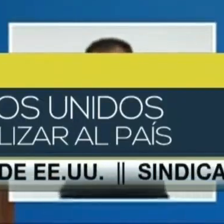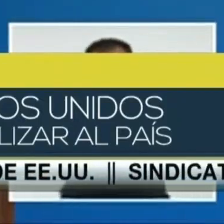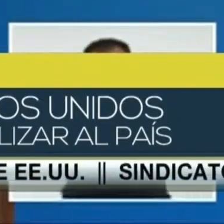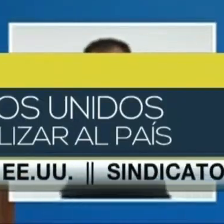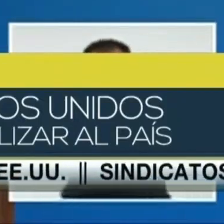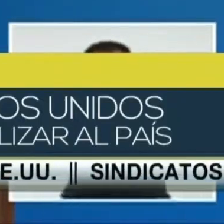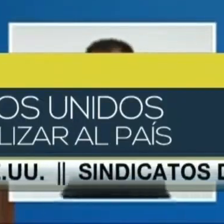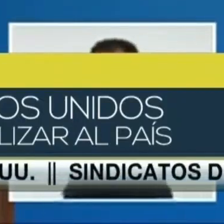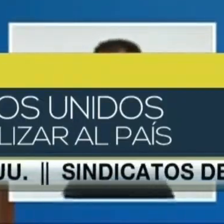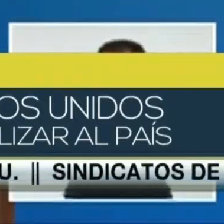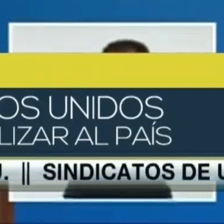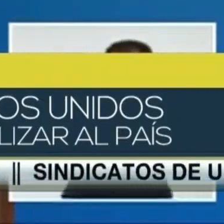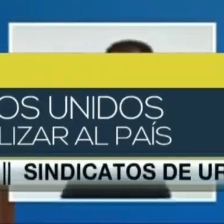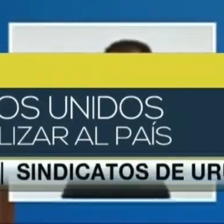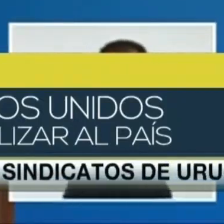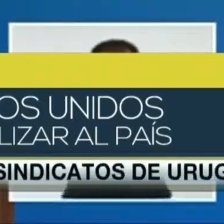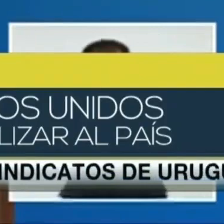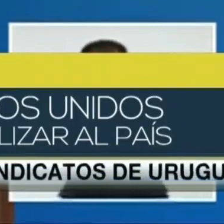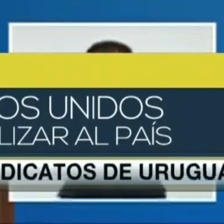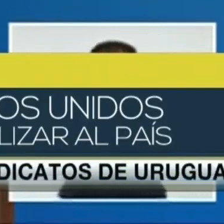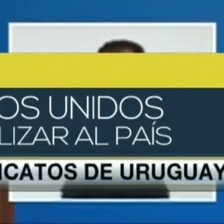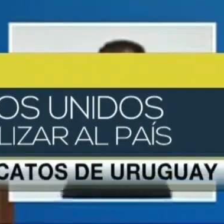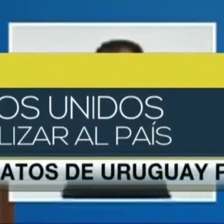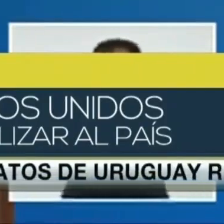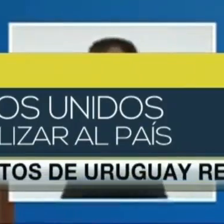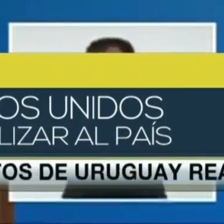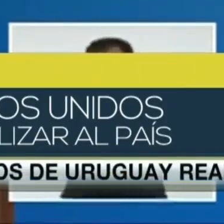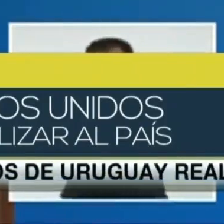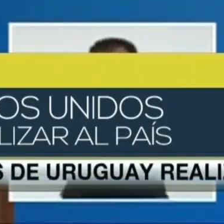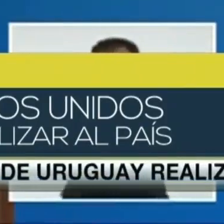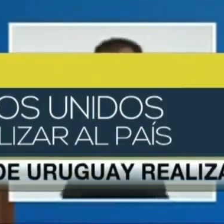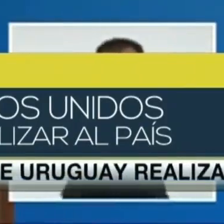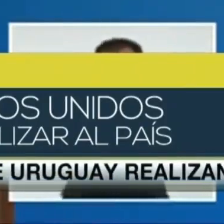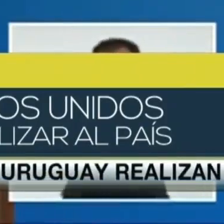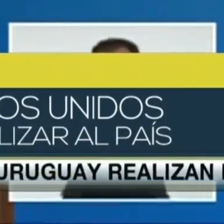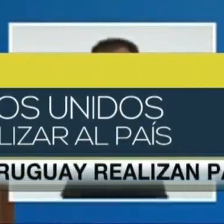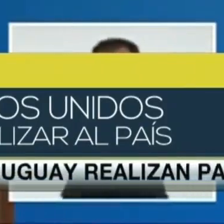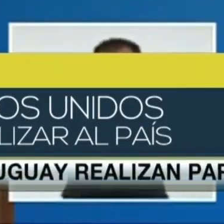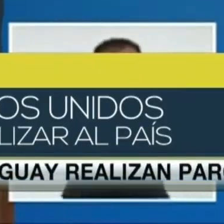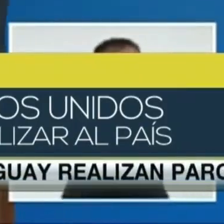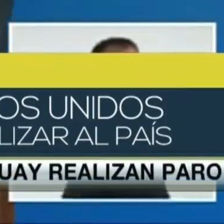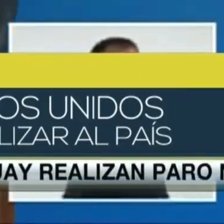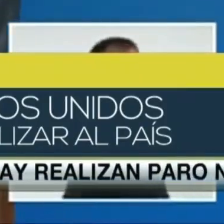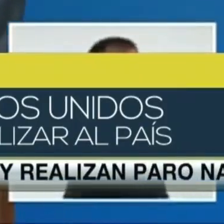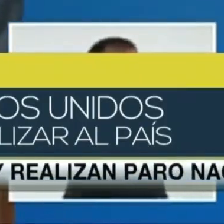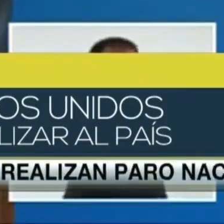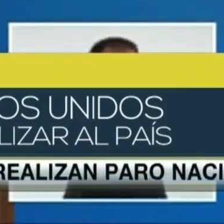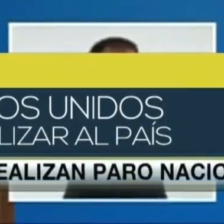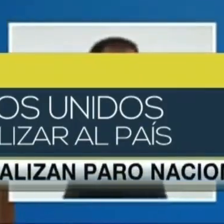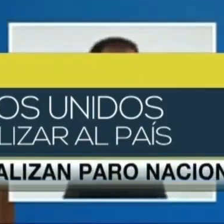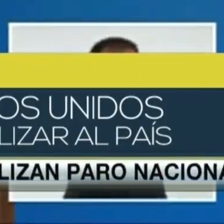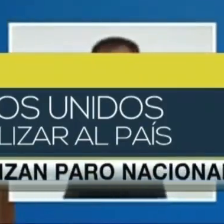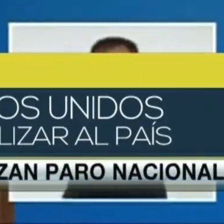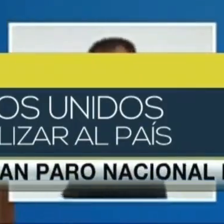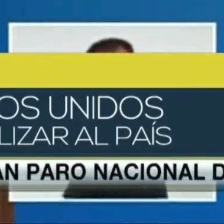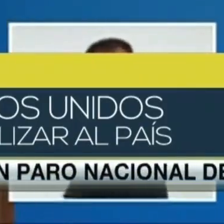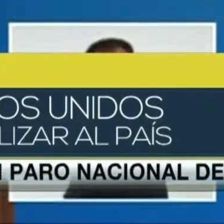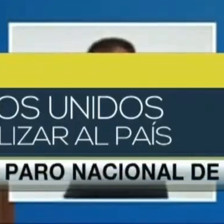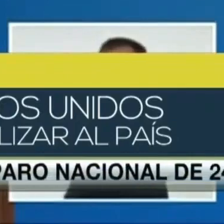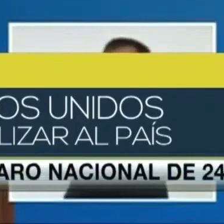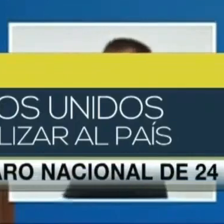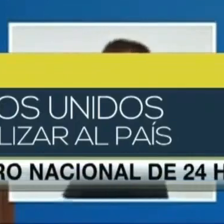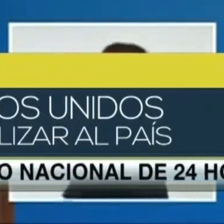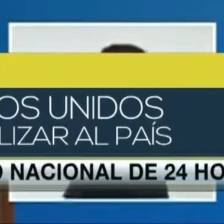violencia que ha generado una polarización tremenda. Harían mejor en ocuparse de